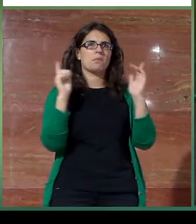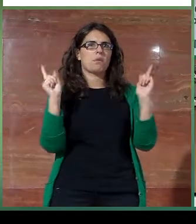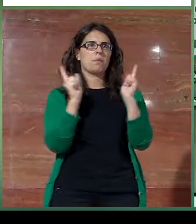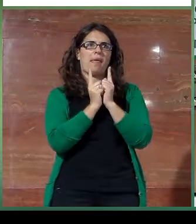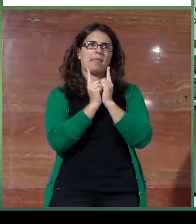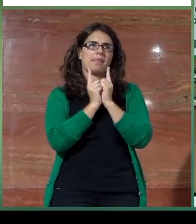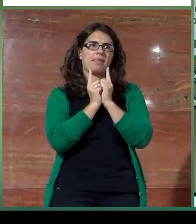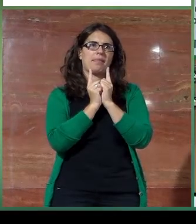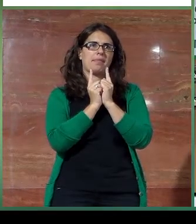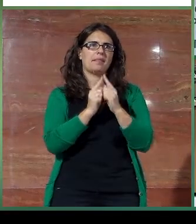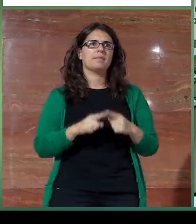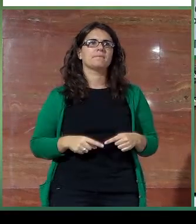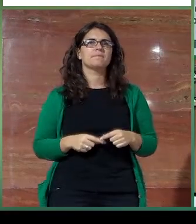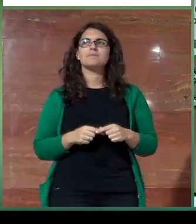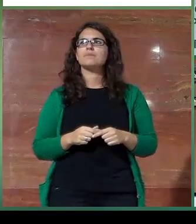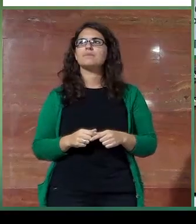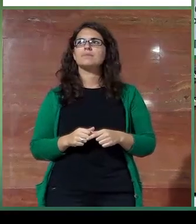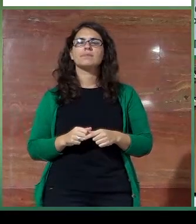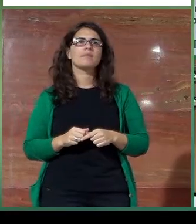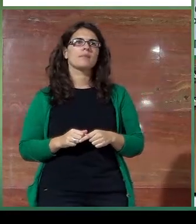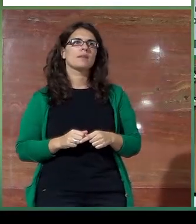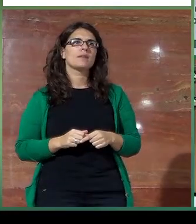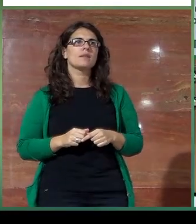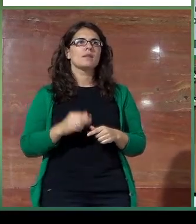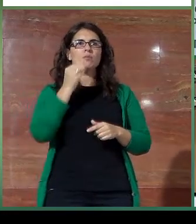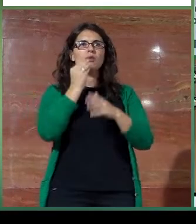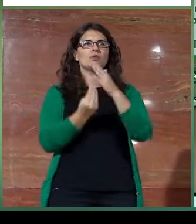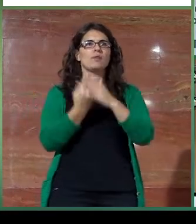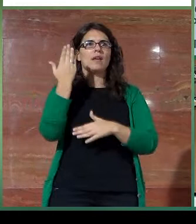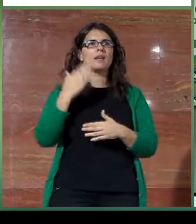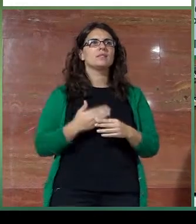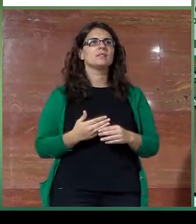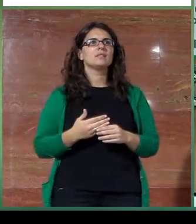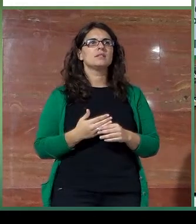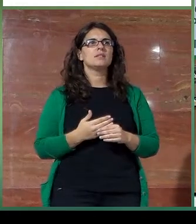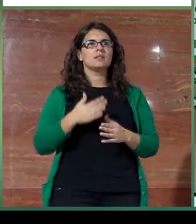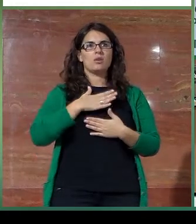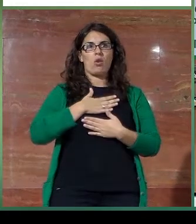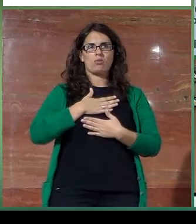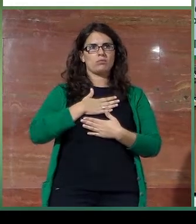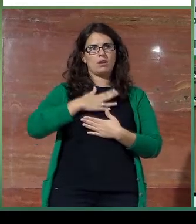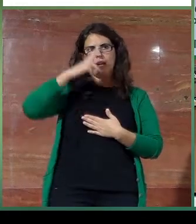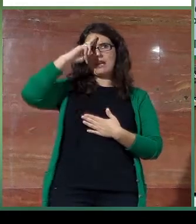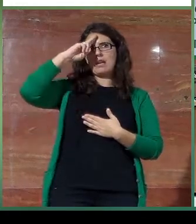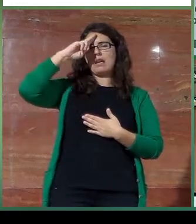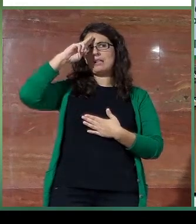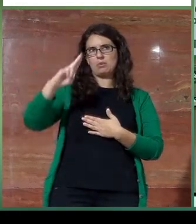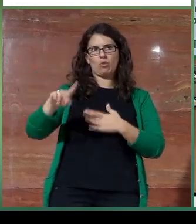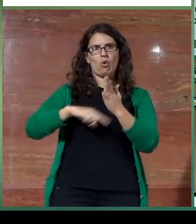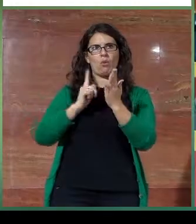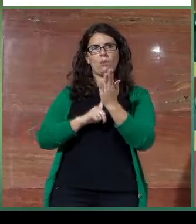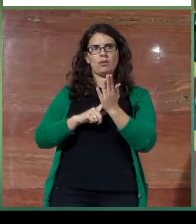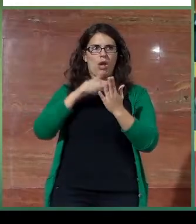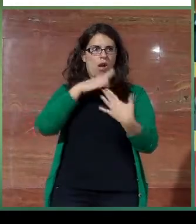comentario. Sí, adelante. Buenos días. Con todo el respeto al